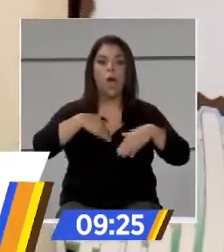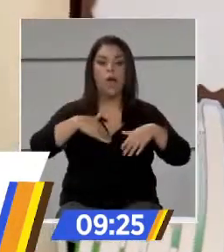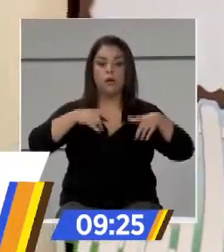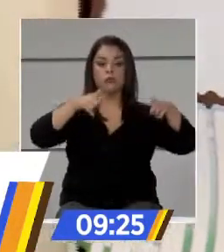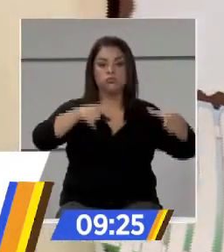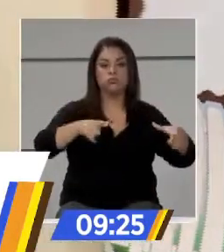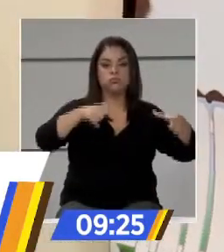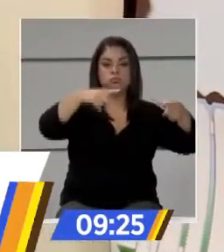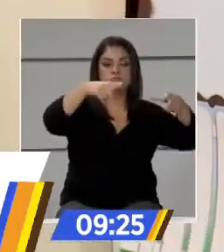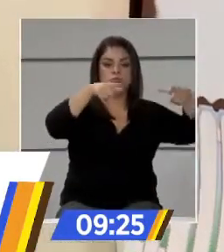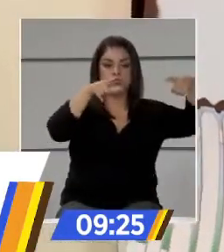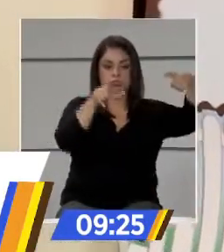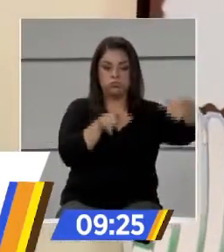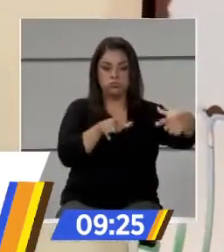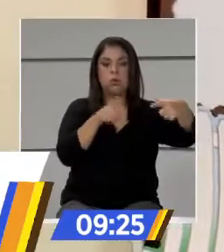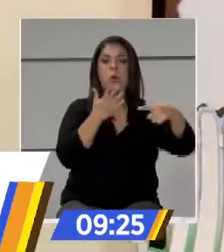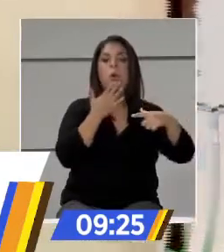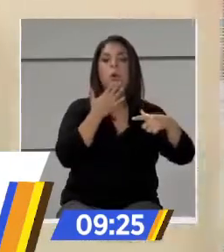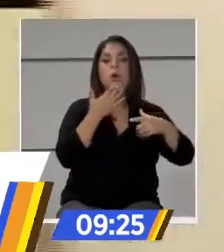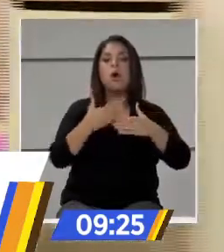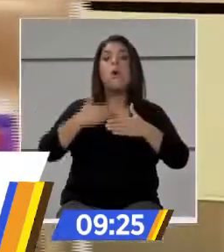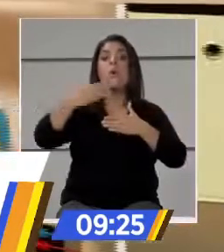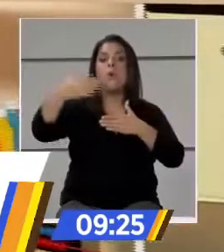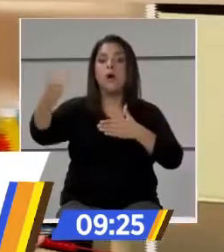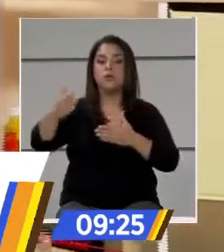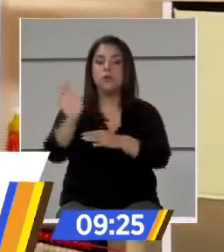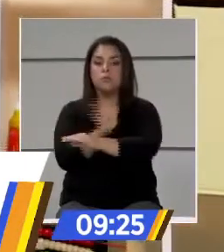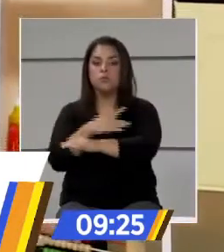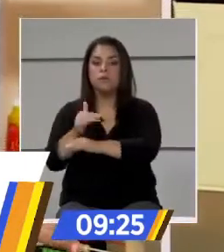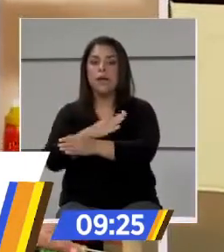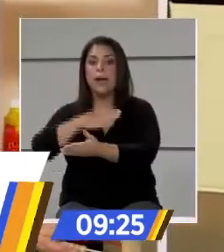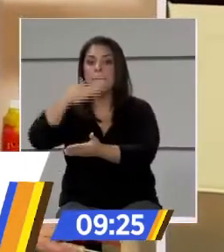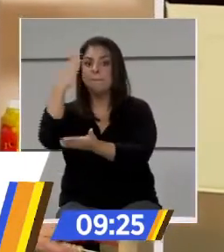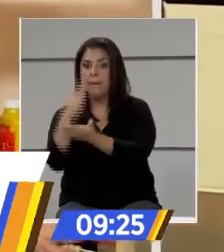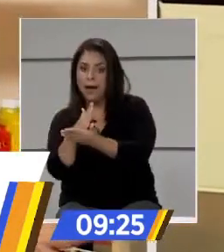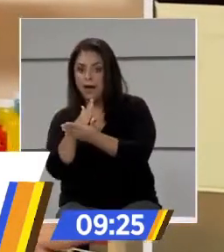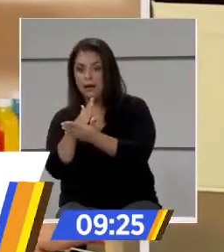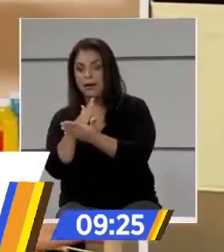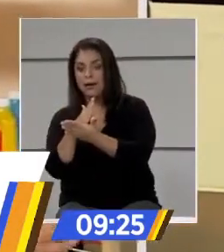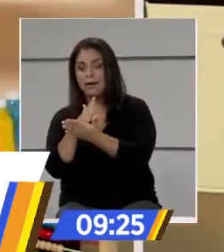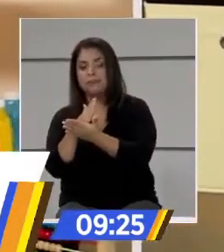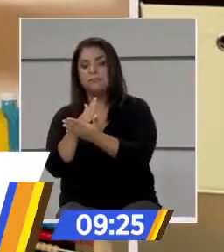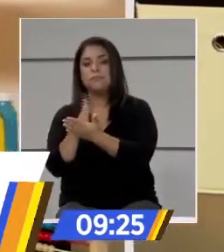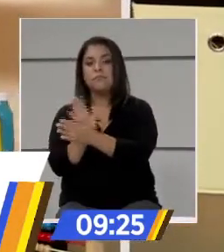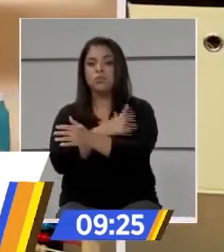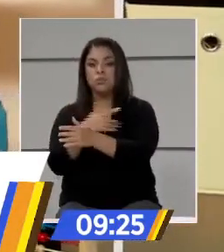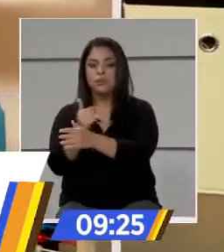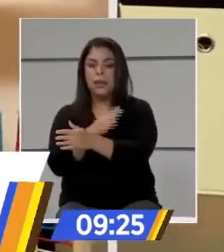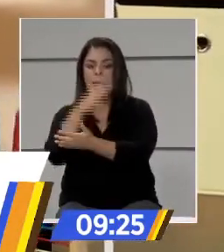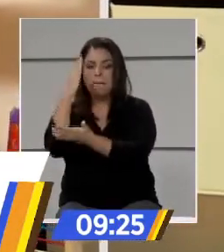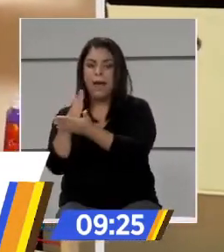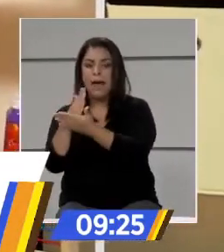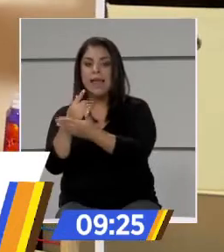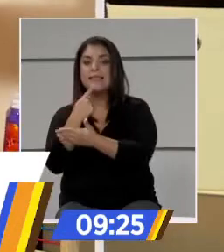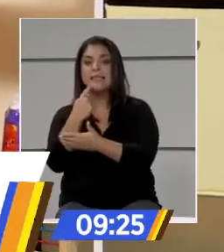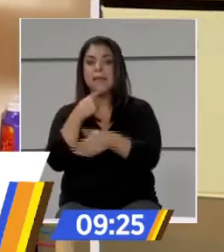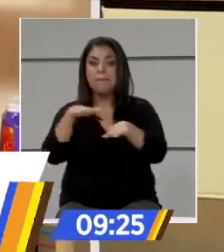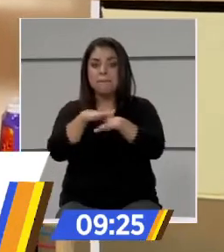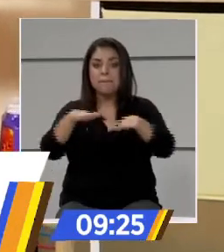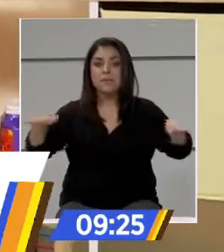Ajá. Cuando para la música decimos, el piso es lava y tenemos que estar en alguno. ¿Cuando para la música? Ajá. Ok.